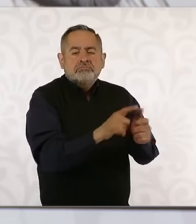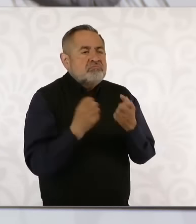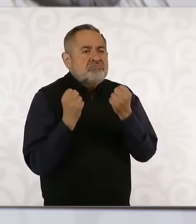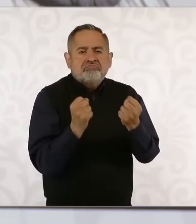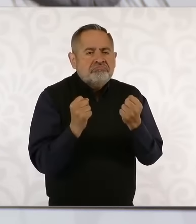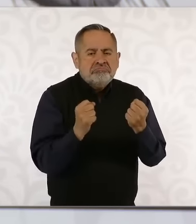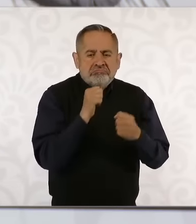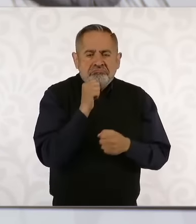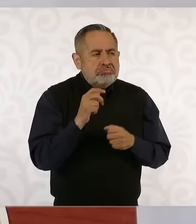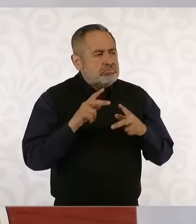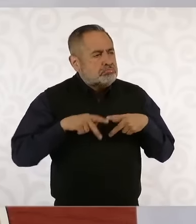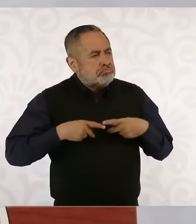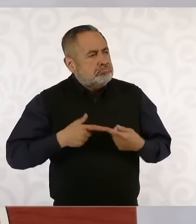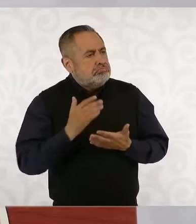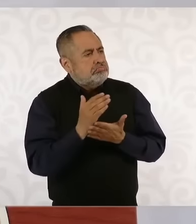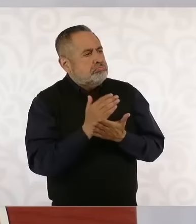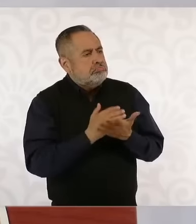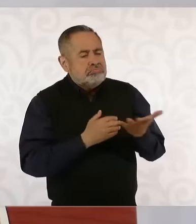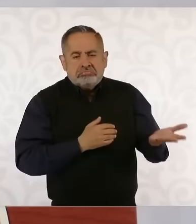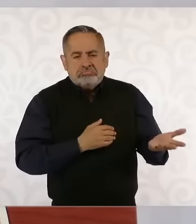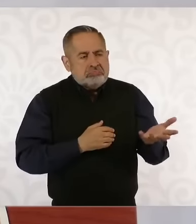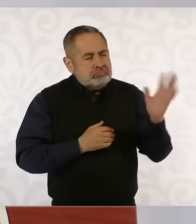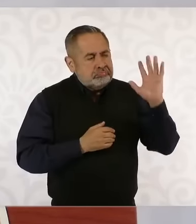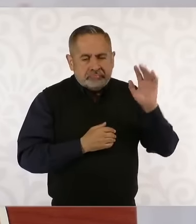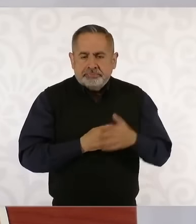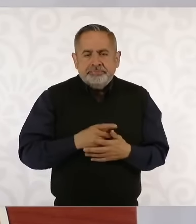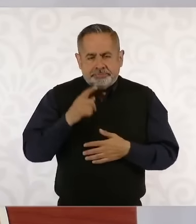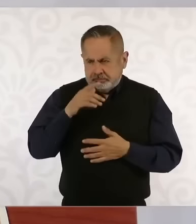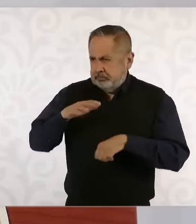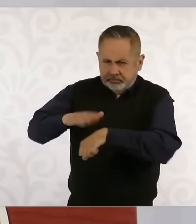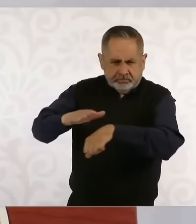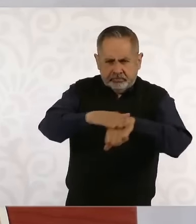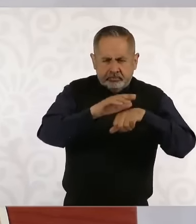la verdad. Y a los jóvenes que